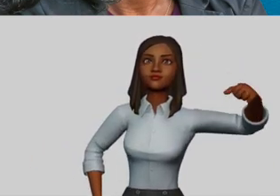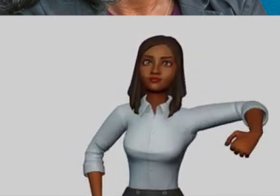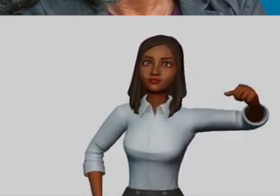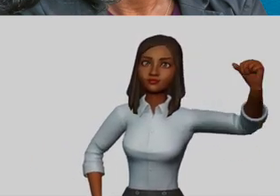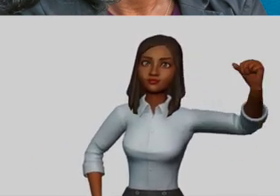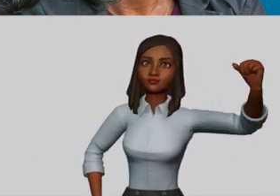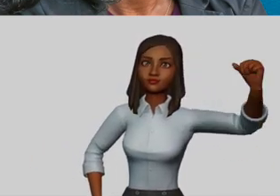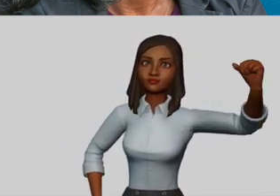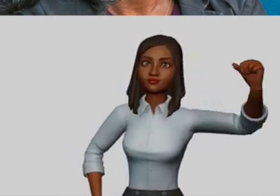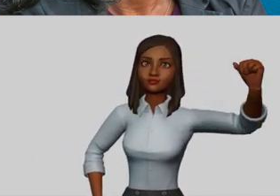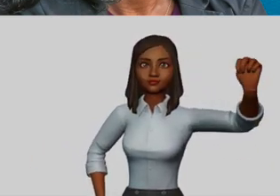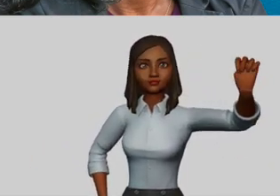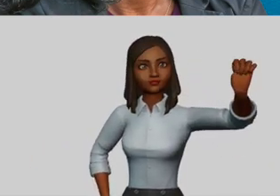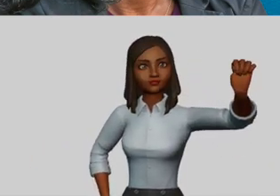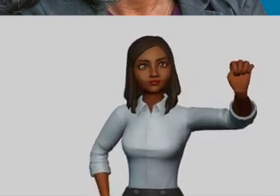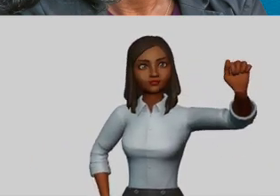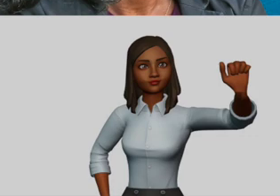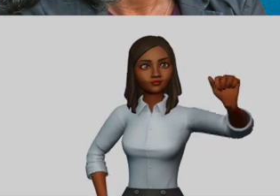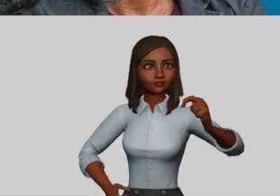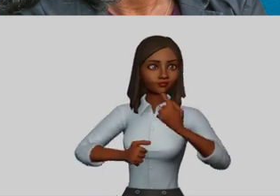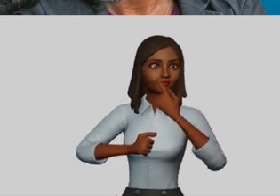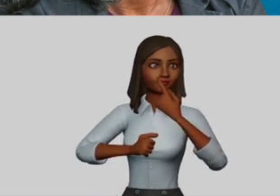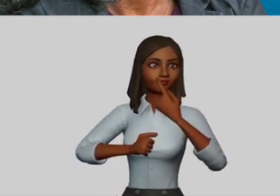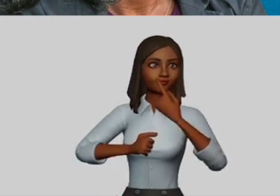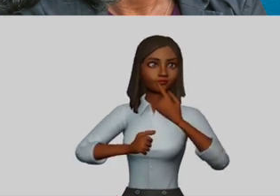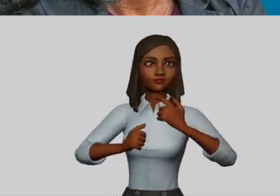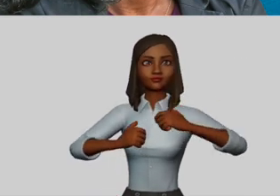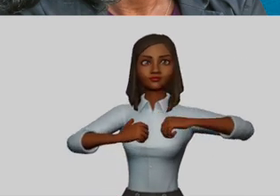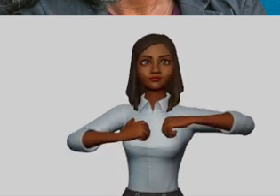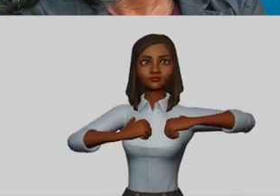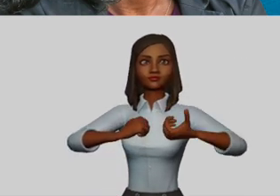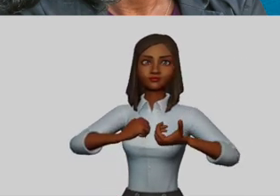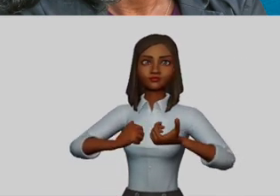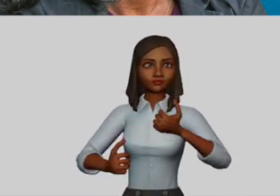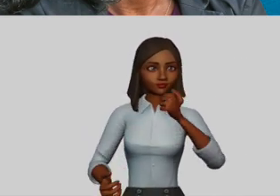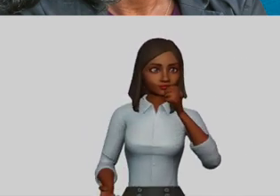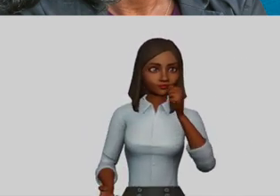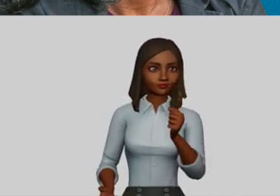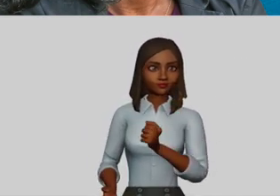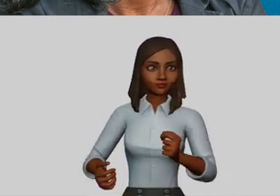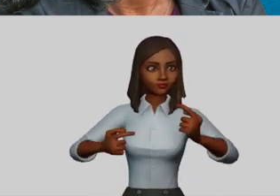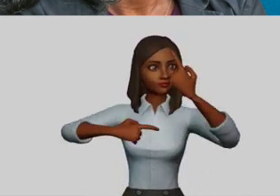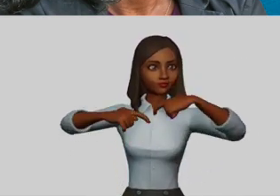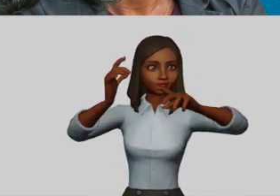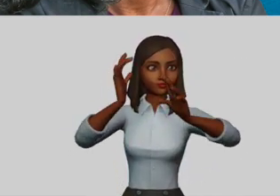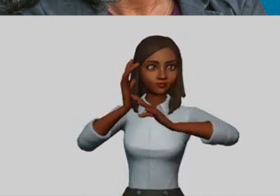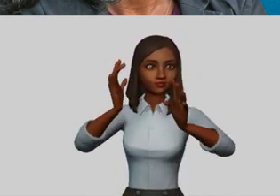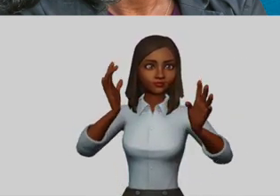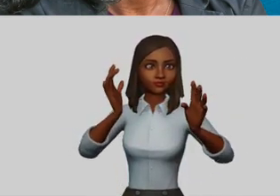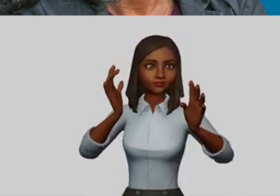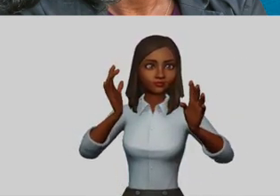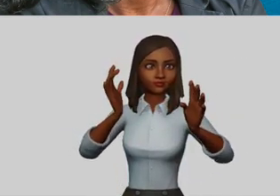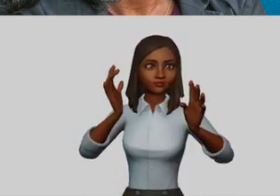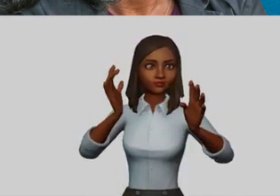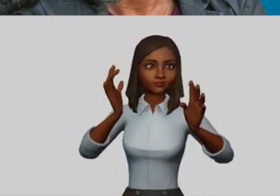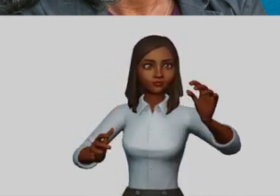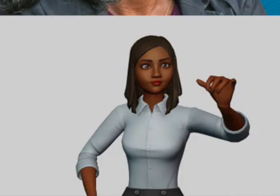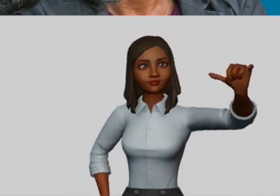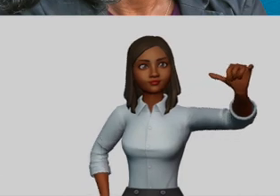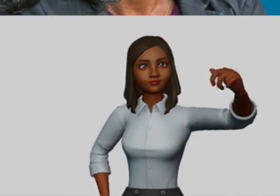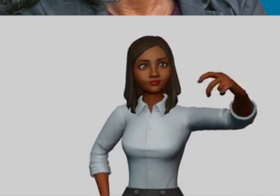y poniéndola en un sistema escrito. Es tremendamente. Nosotros cogemos más